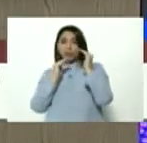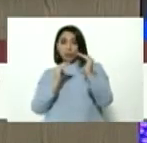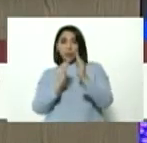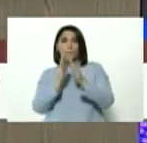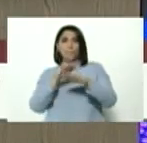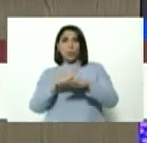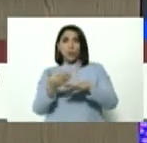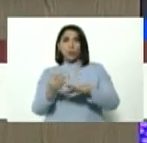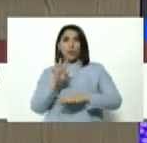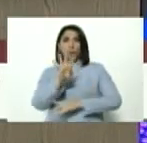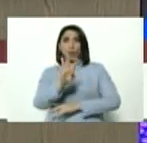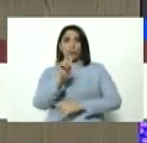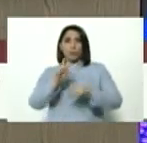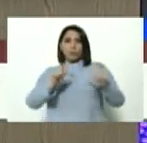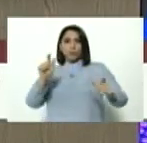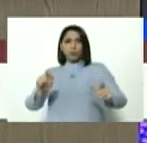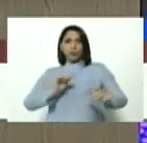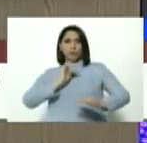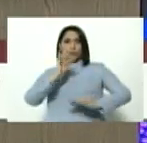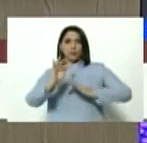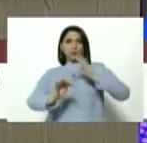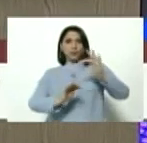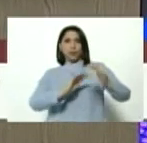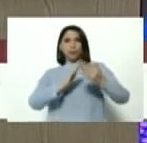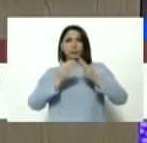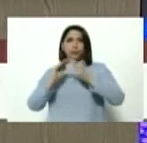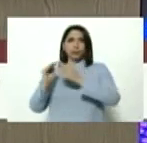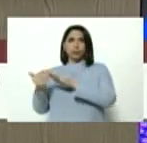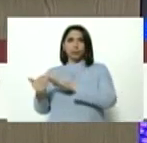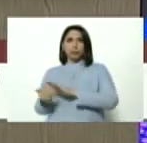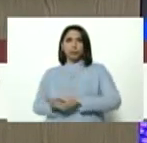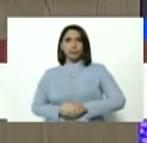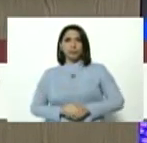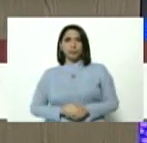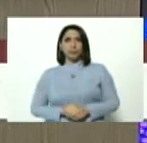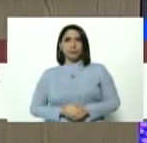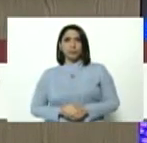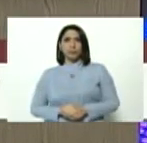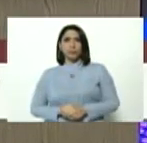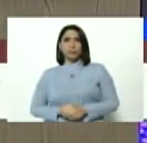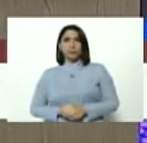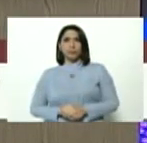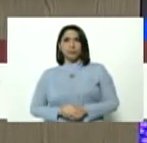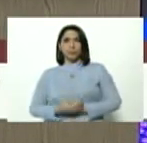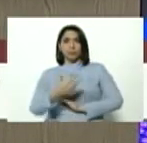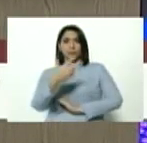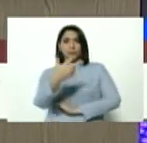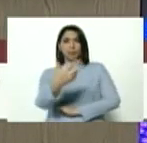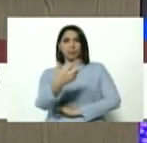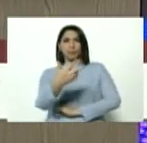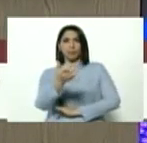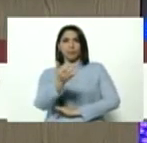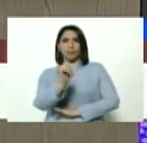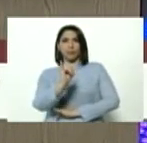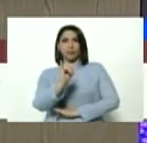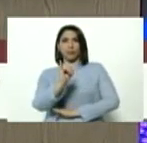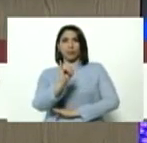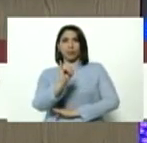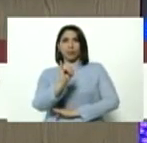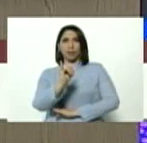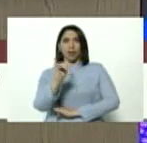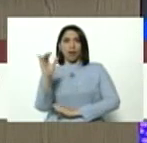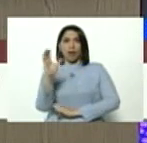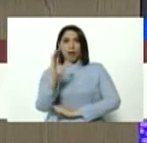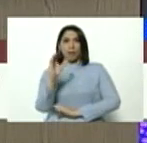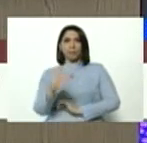esos 4 casos de transmisión comunitaria, Tres se encuentran en Distrito